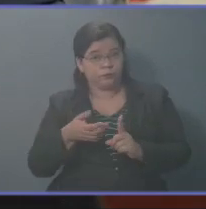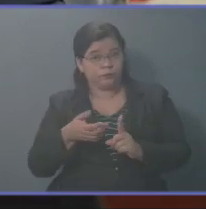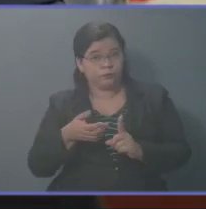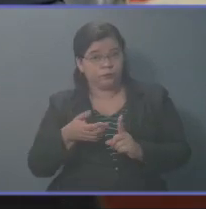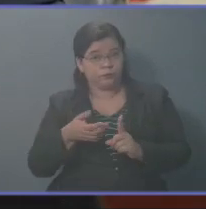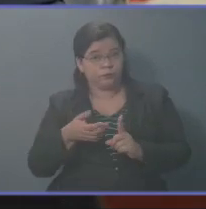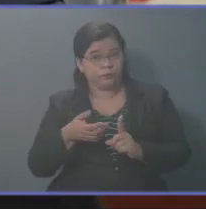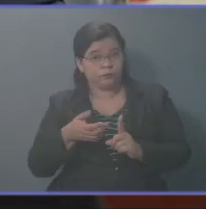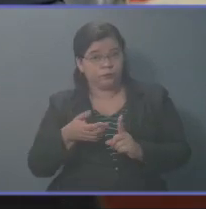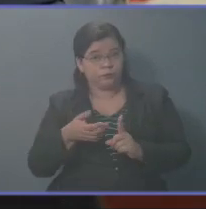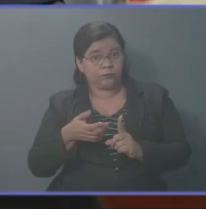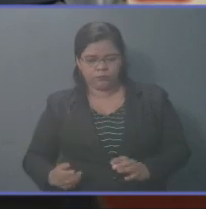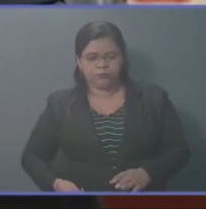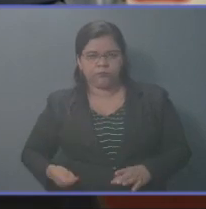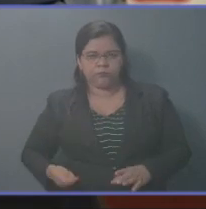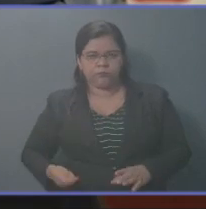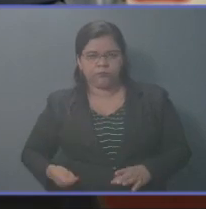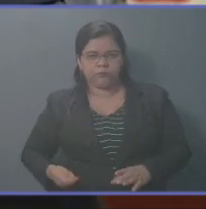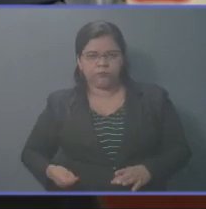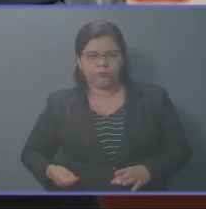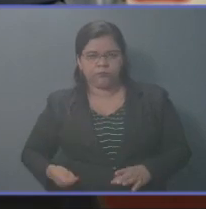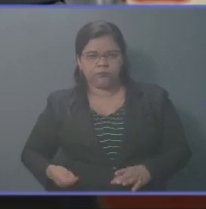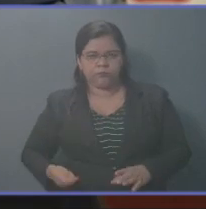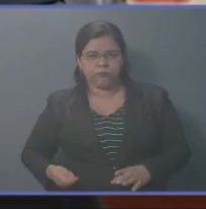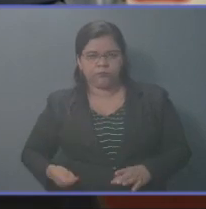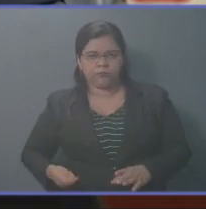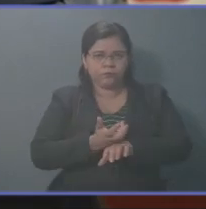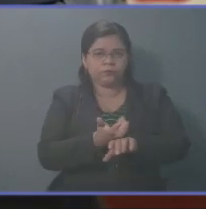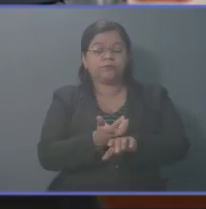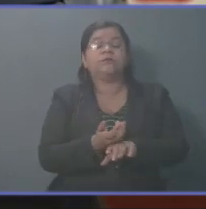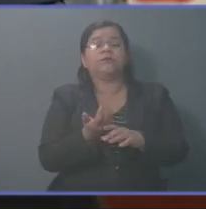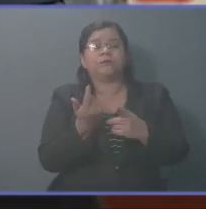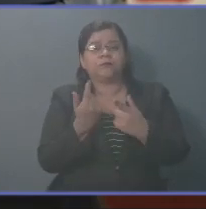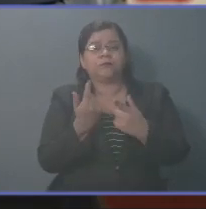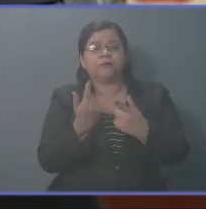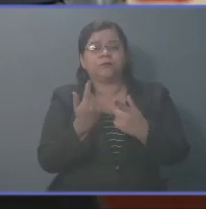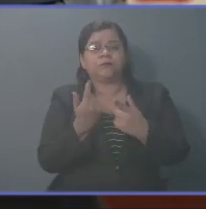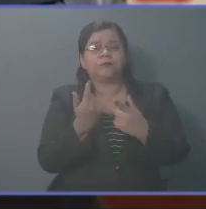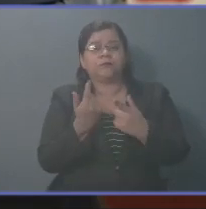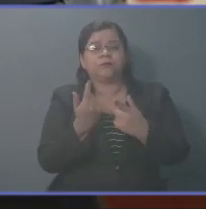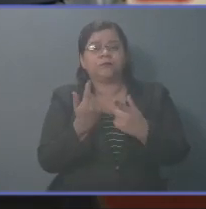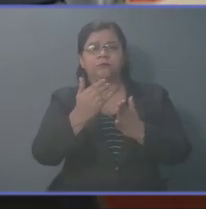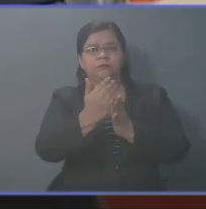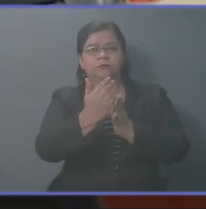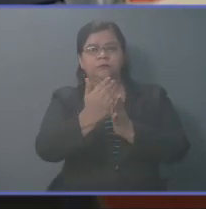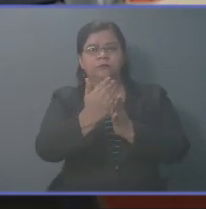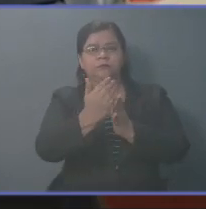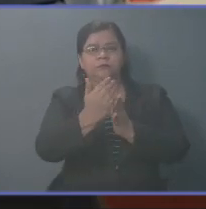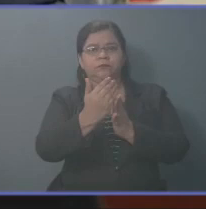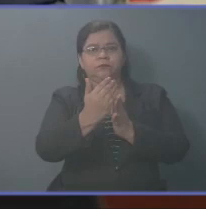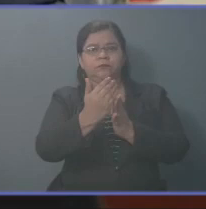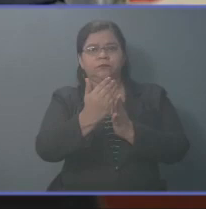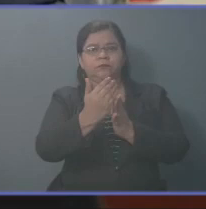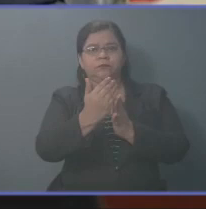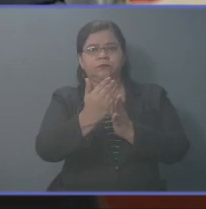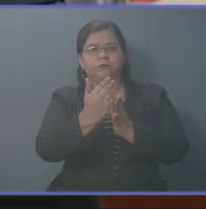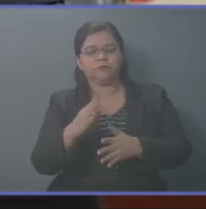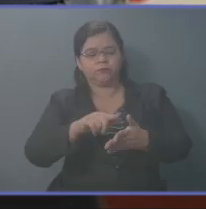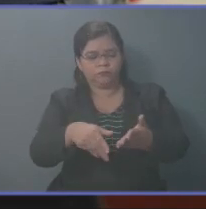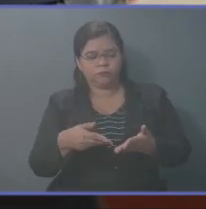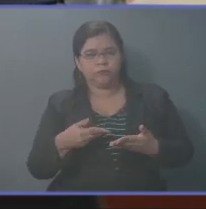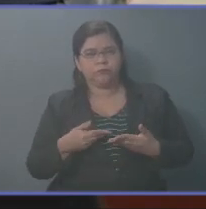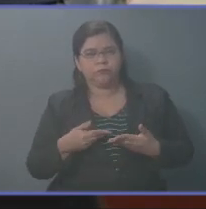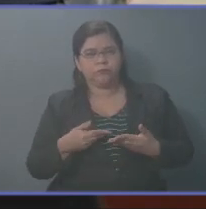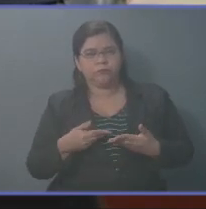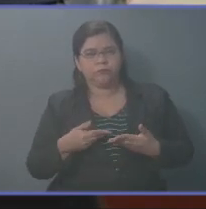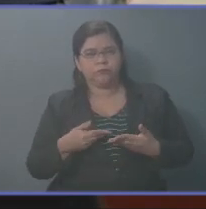entrega de la compensación económica, se vuelve necesario emitir las reformas pertinentes al decreto enunciado en el numeral 1. Por tanto, en uso de las facultades constitucionales y a